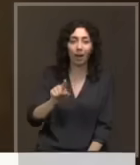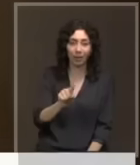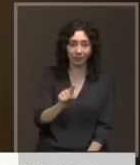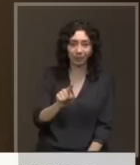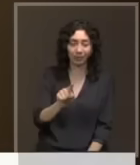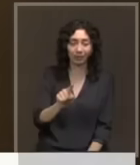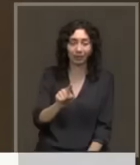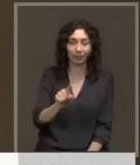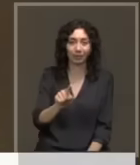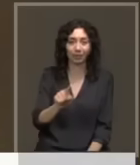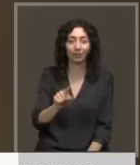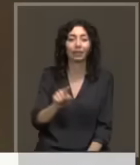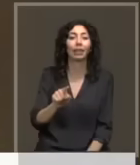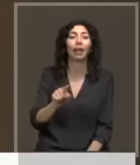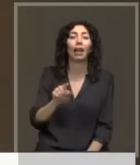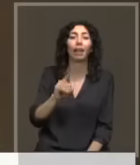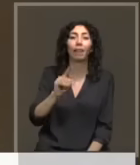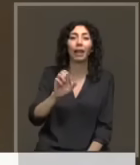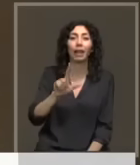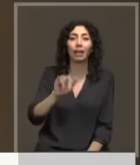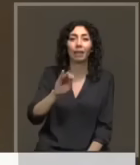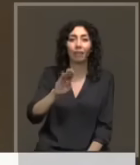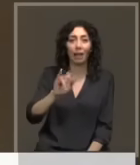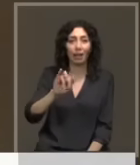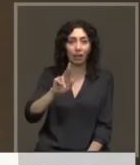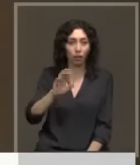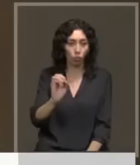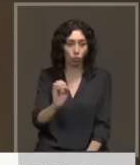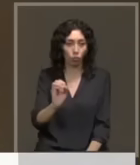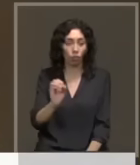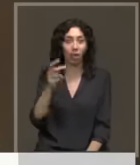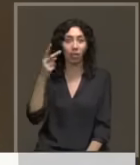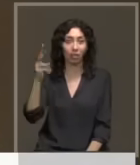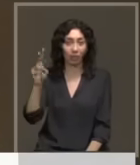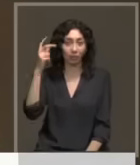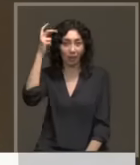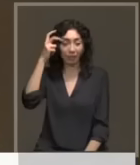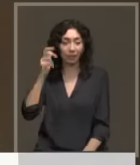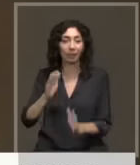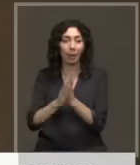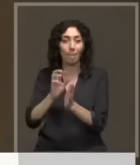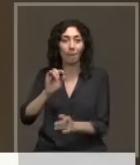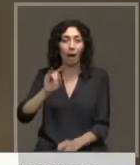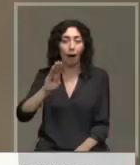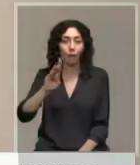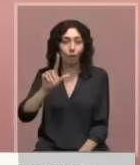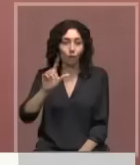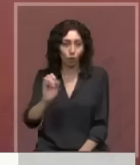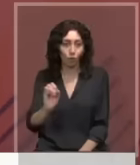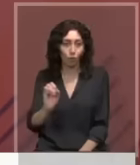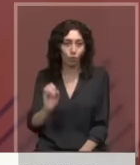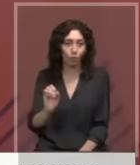Santos Negriño, oriundo de Sao Paulo, si lo olvidó, la ciudad cuna del PCC.